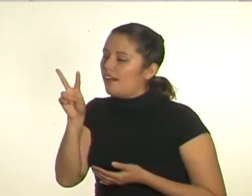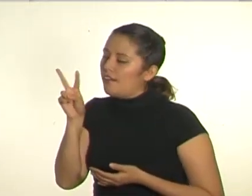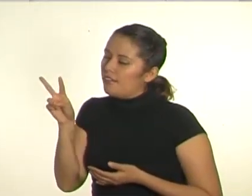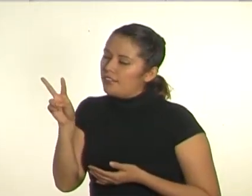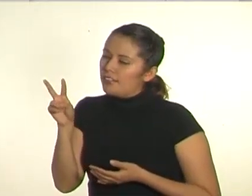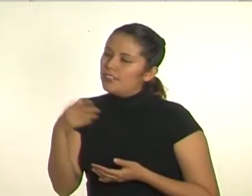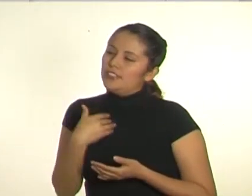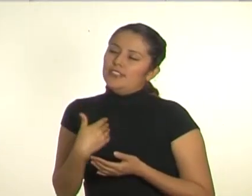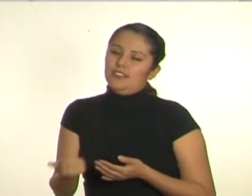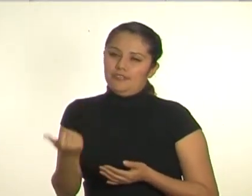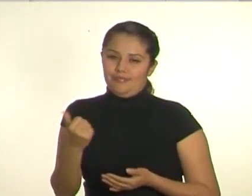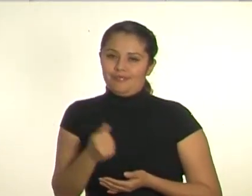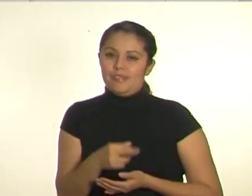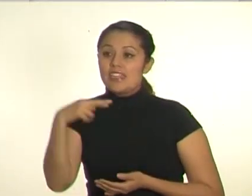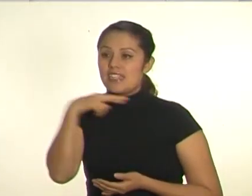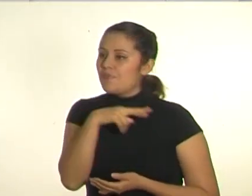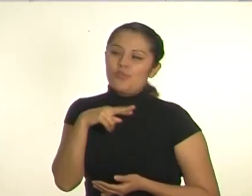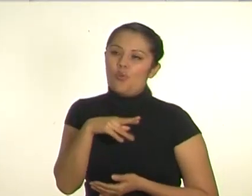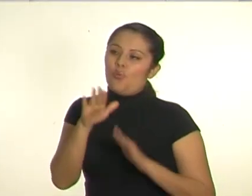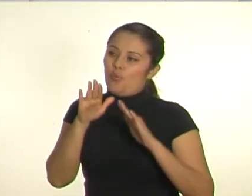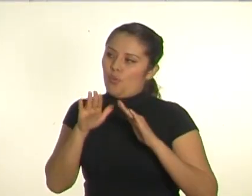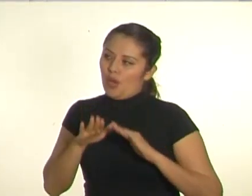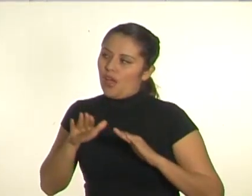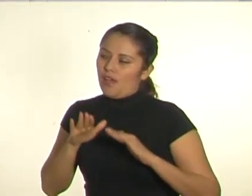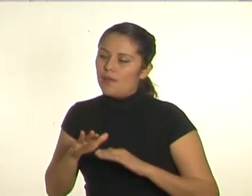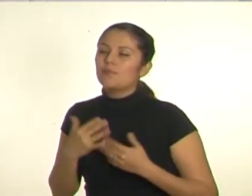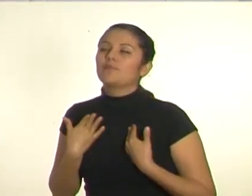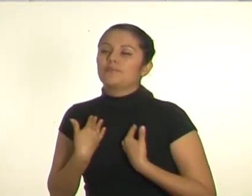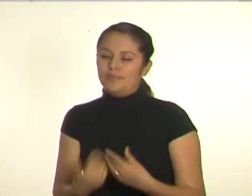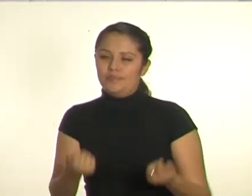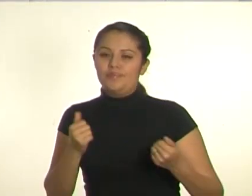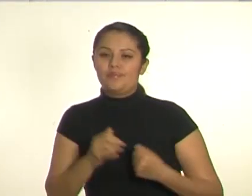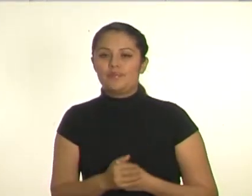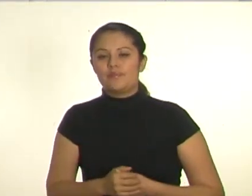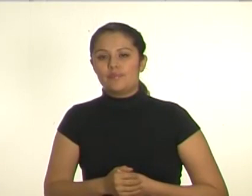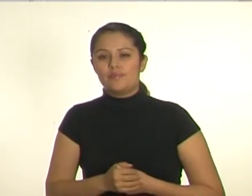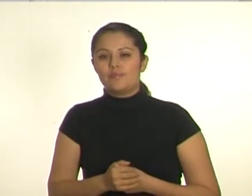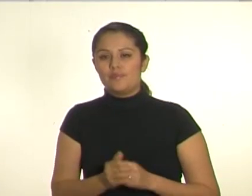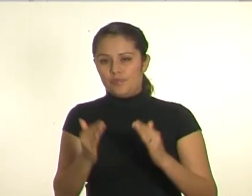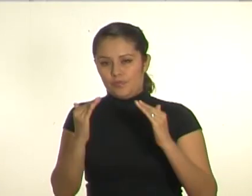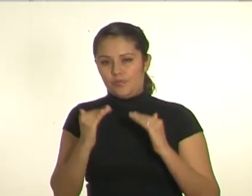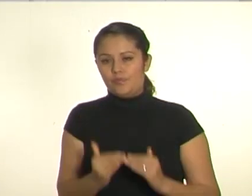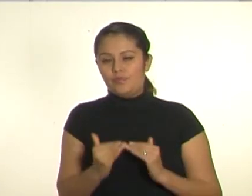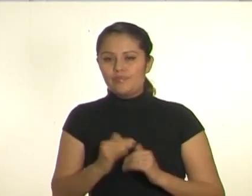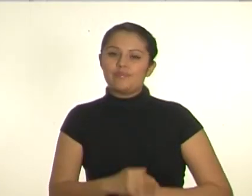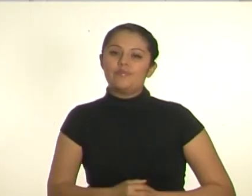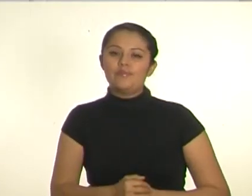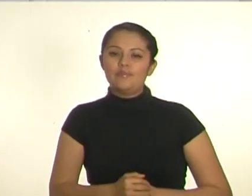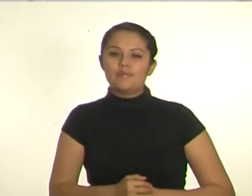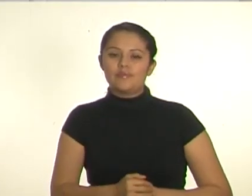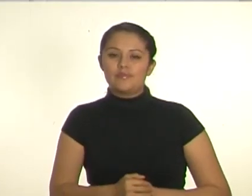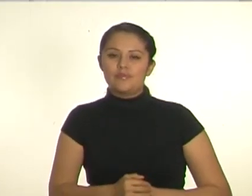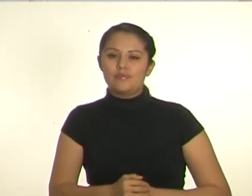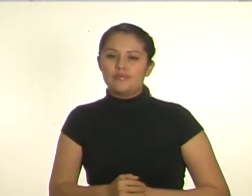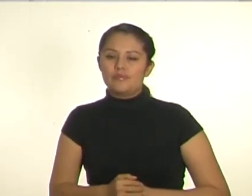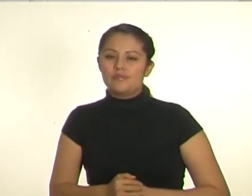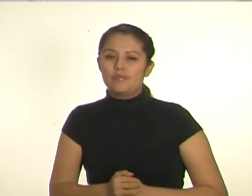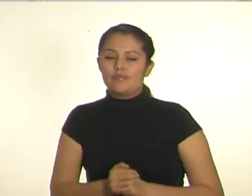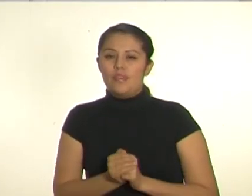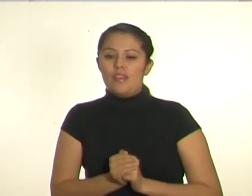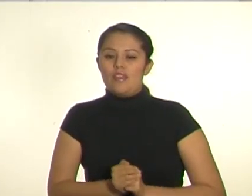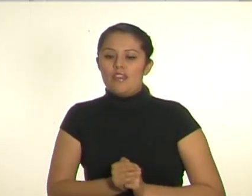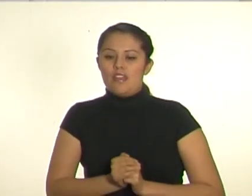tratando. Ahora bien, vamos a seguir con el siguiente. El siguiente son los signos de